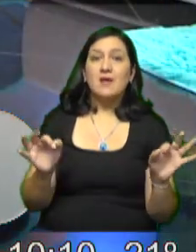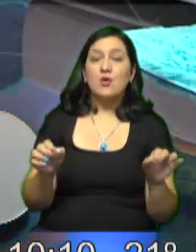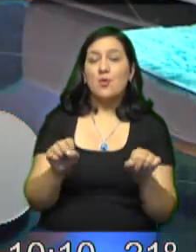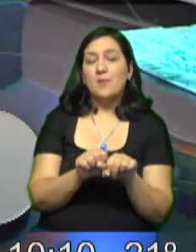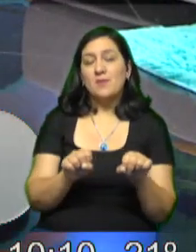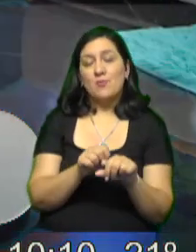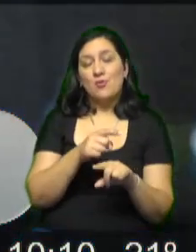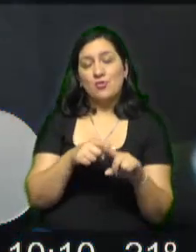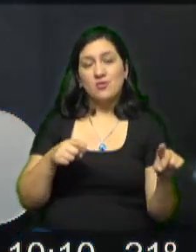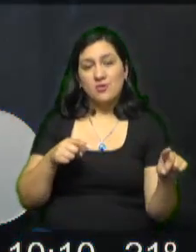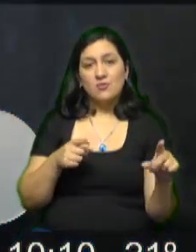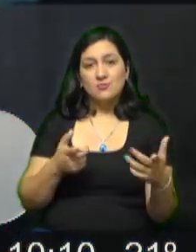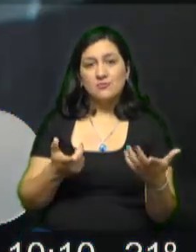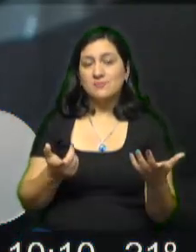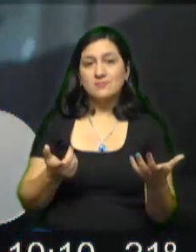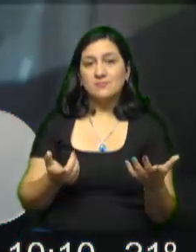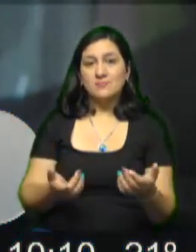los tíos.